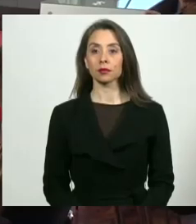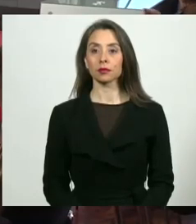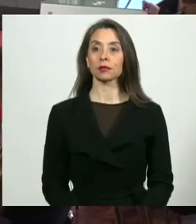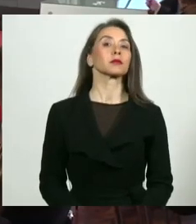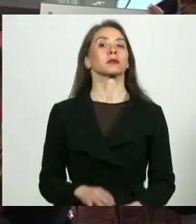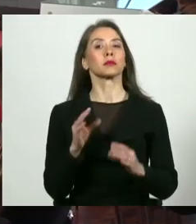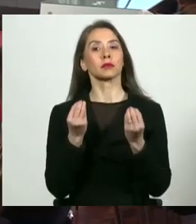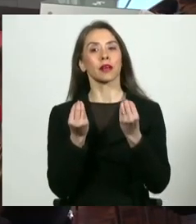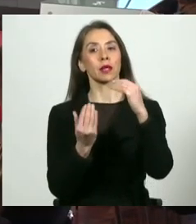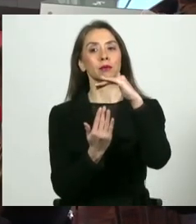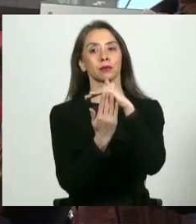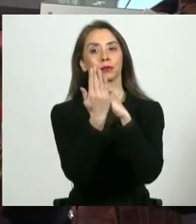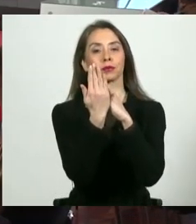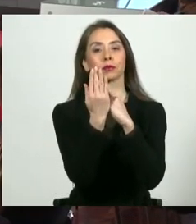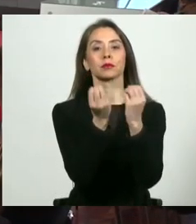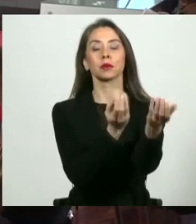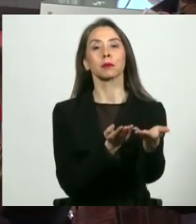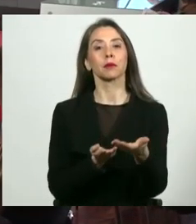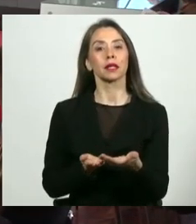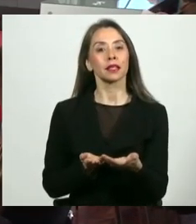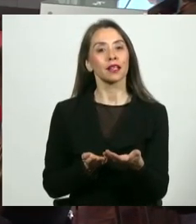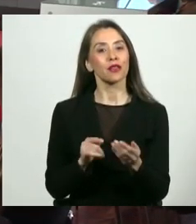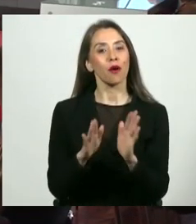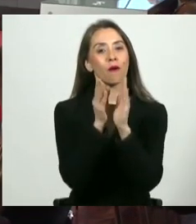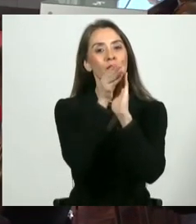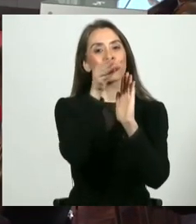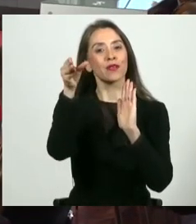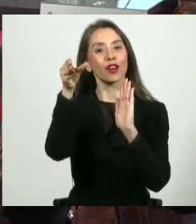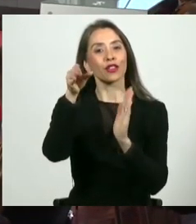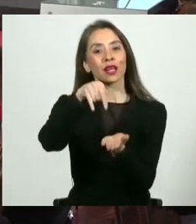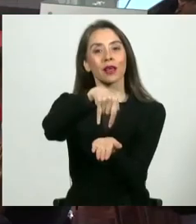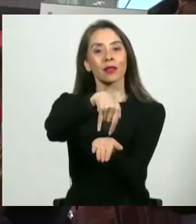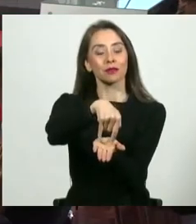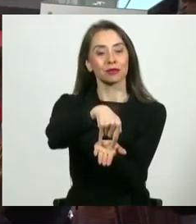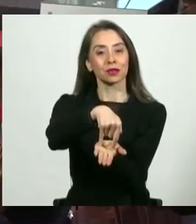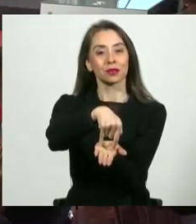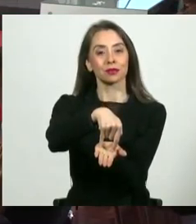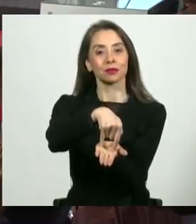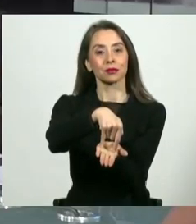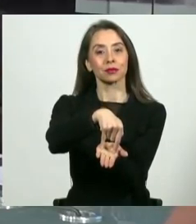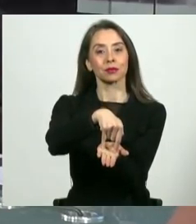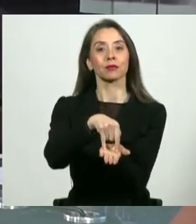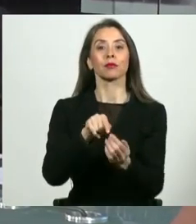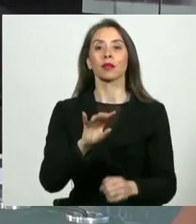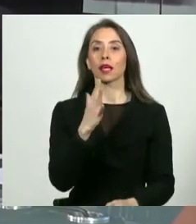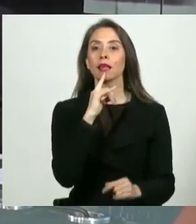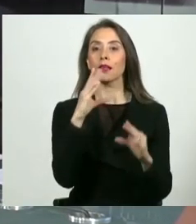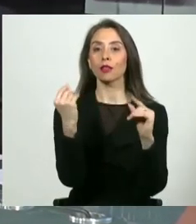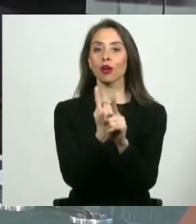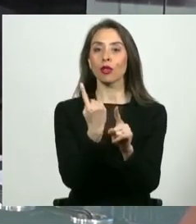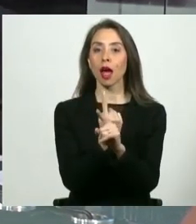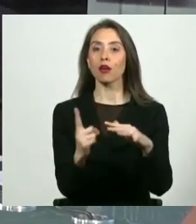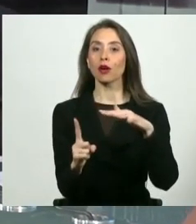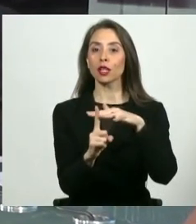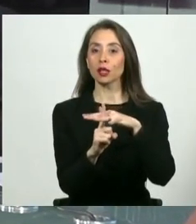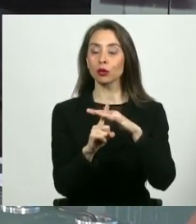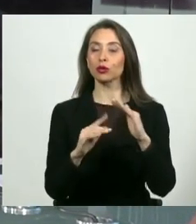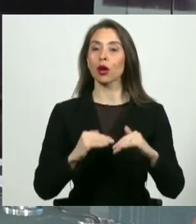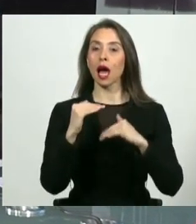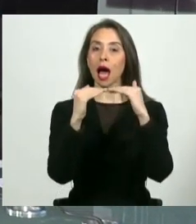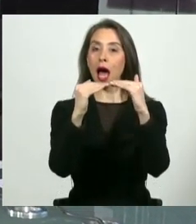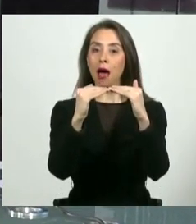Muy buenos días y muy bienvenidos a la Biblioteca del Congreso Nacional y al quinto diálogo de inclusión,